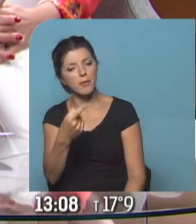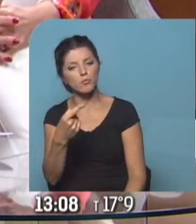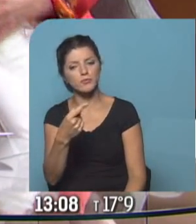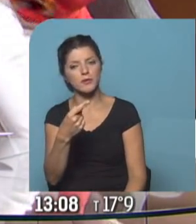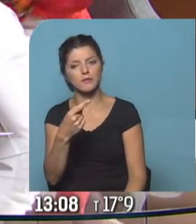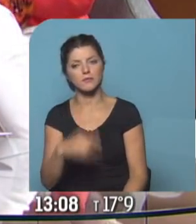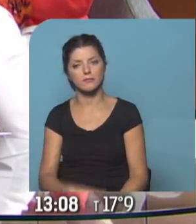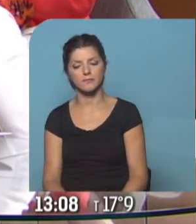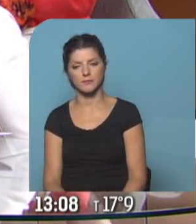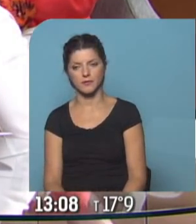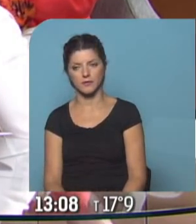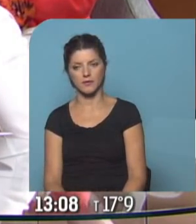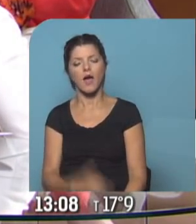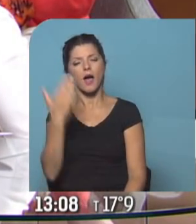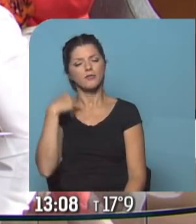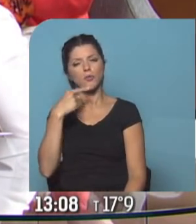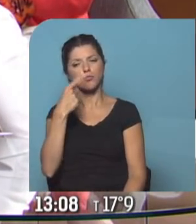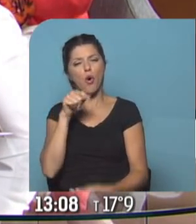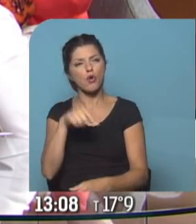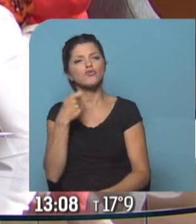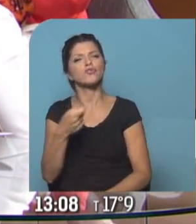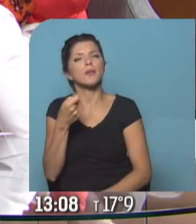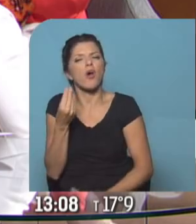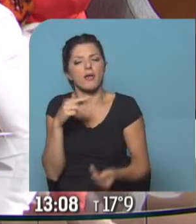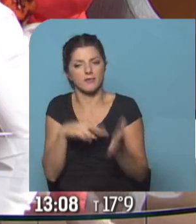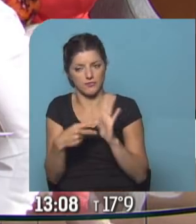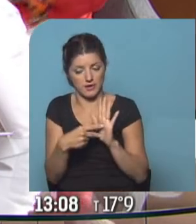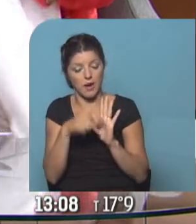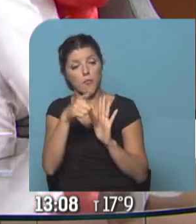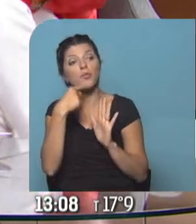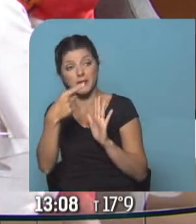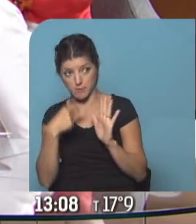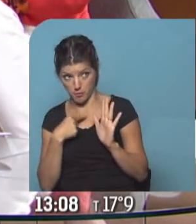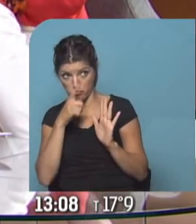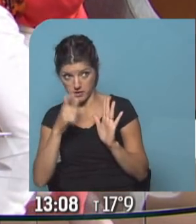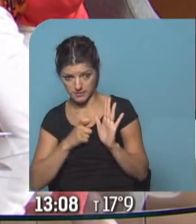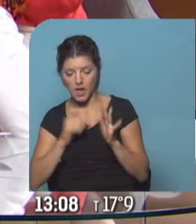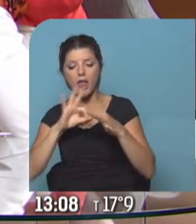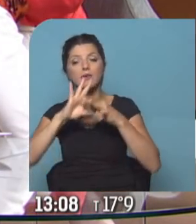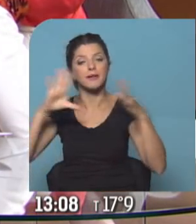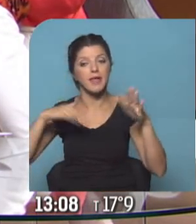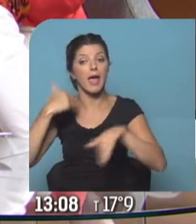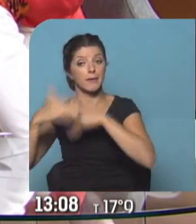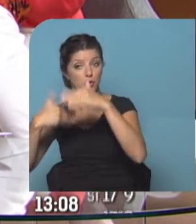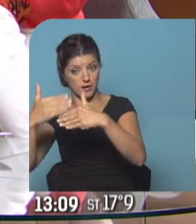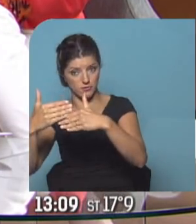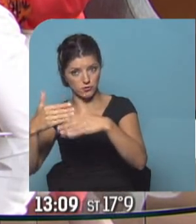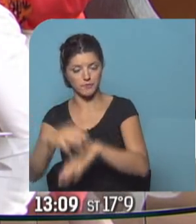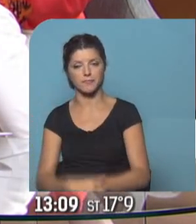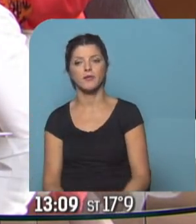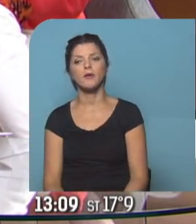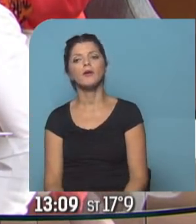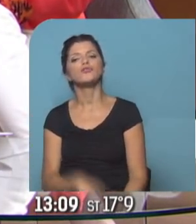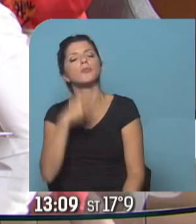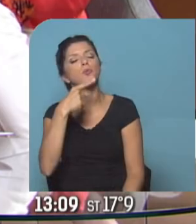lo que mencionabas cuando te preguntaba qué es hoy socialismo y me decías libertad y progreso, o mencionabas esas dos. Te quería preguntar por la justicia